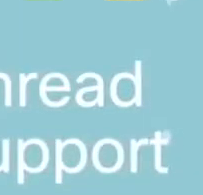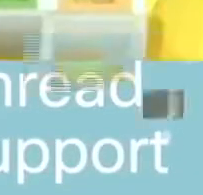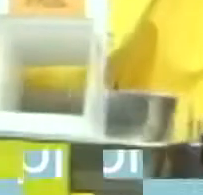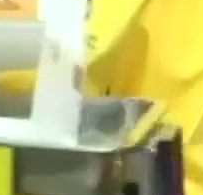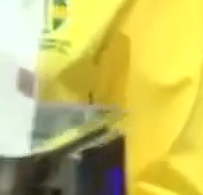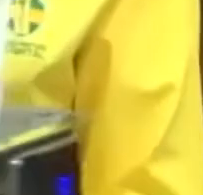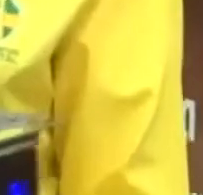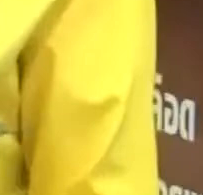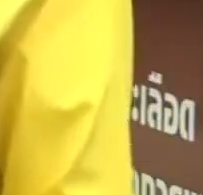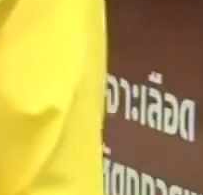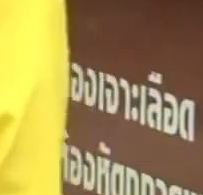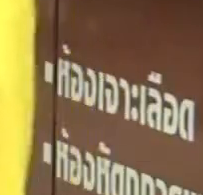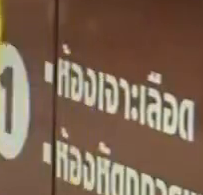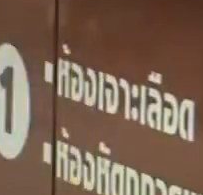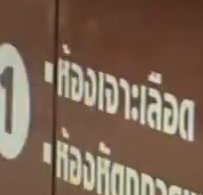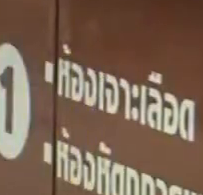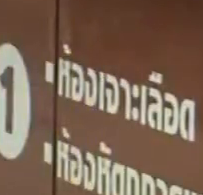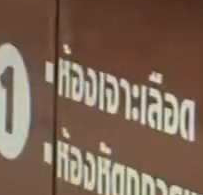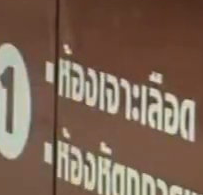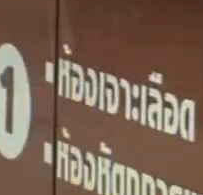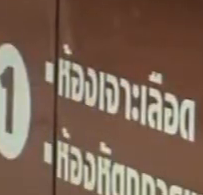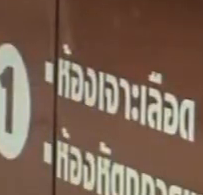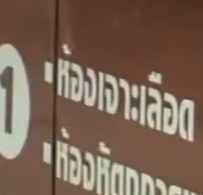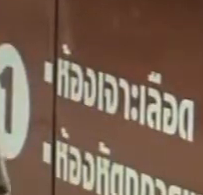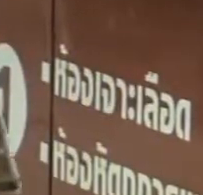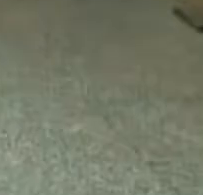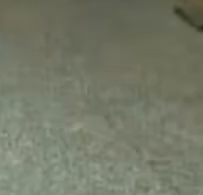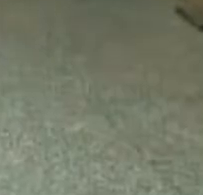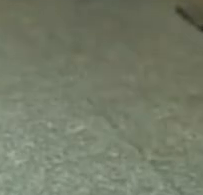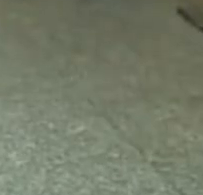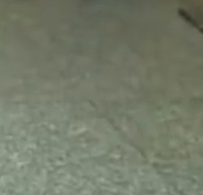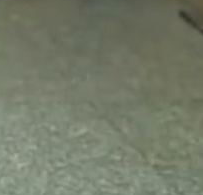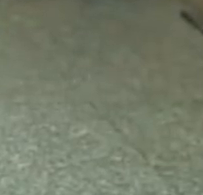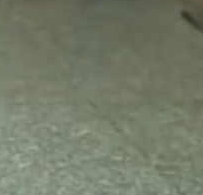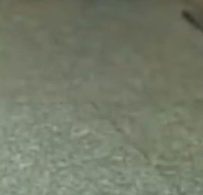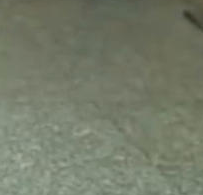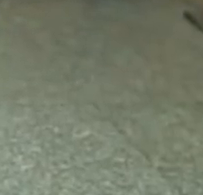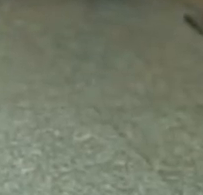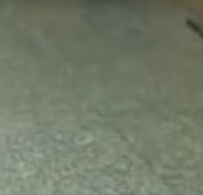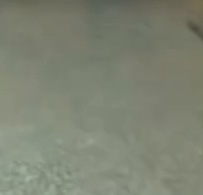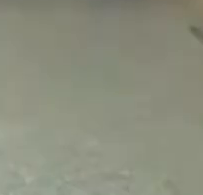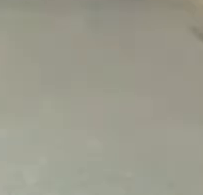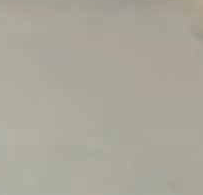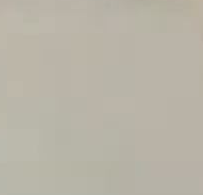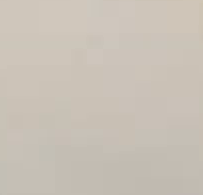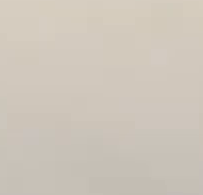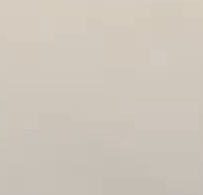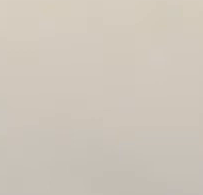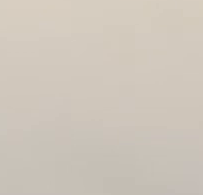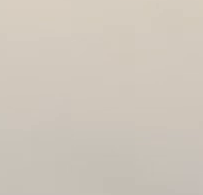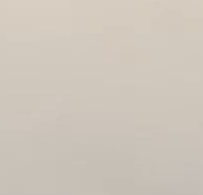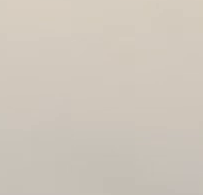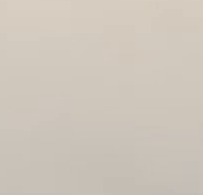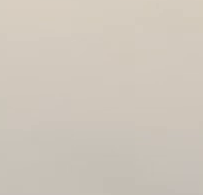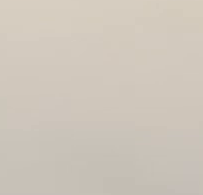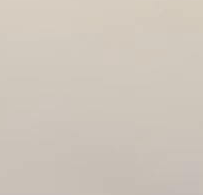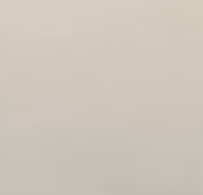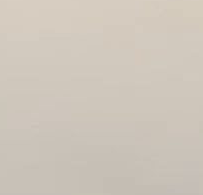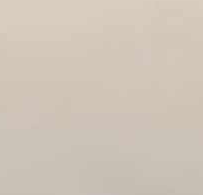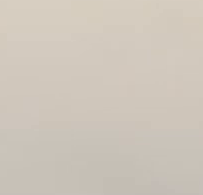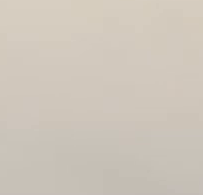en nuestro país. Además, cómo la tecnología ha ayudado en el tratamiento del coronavirus. Te esperamos.